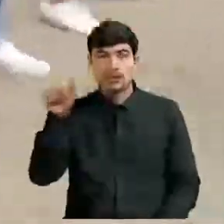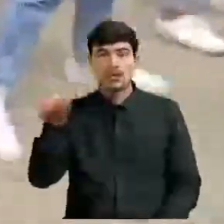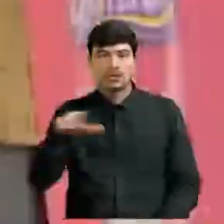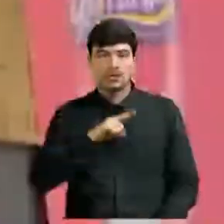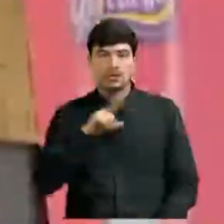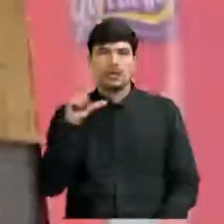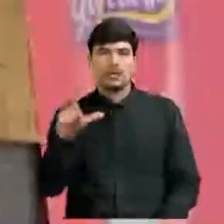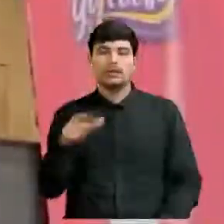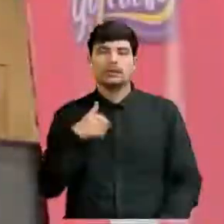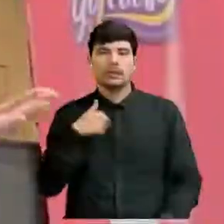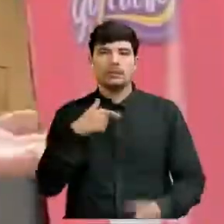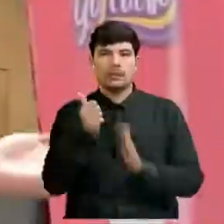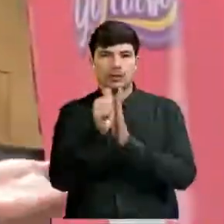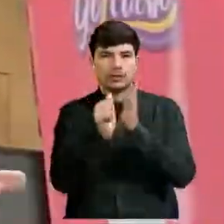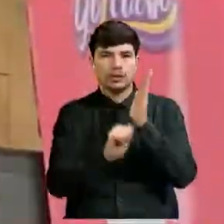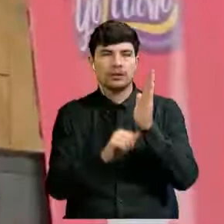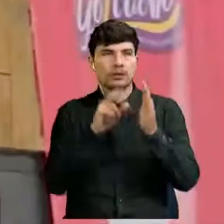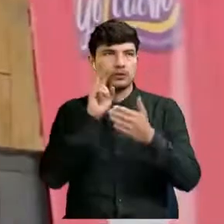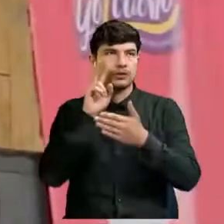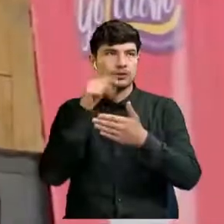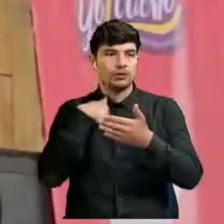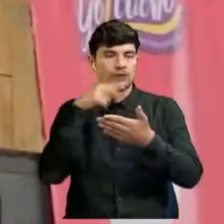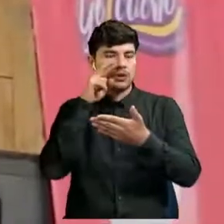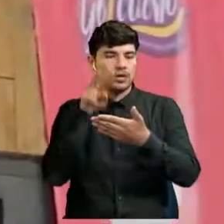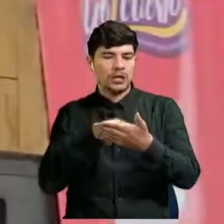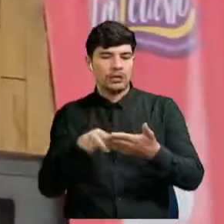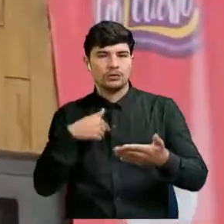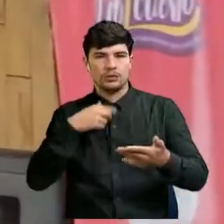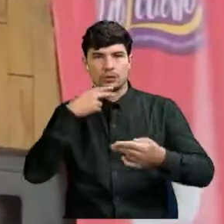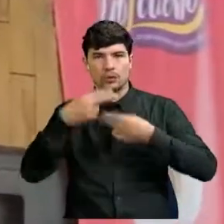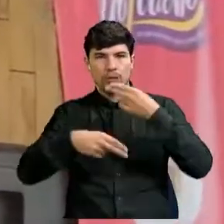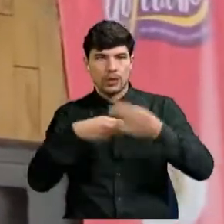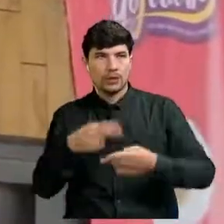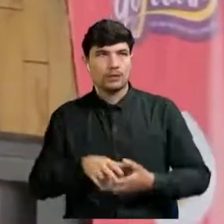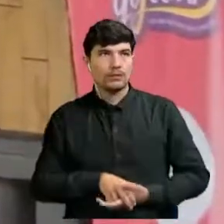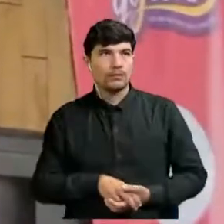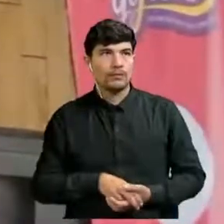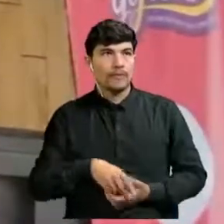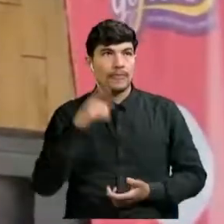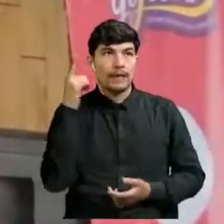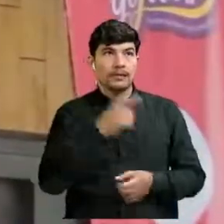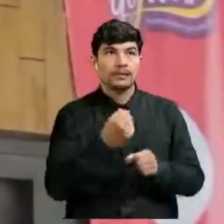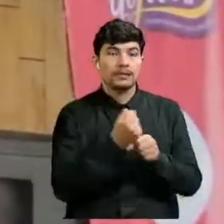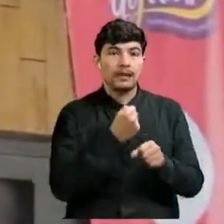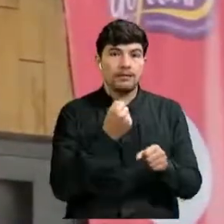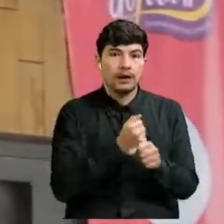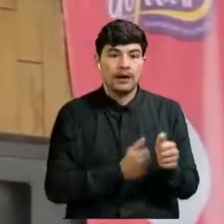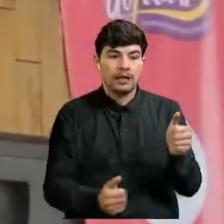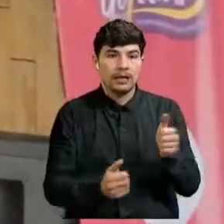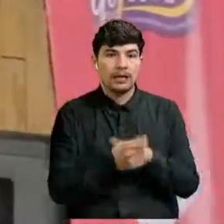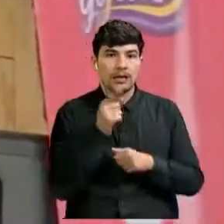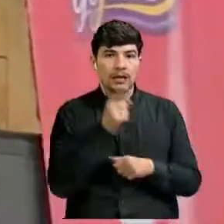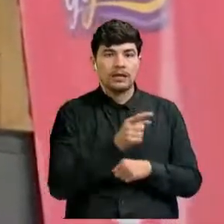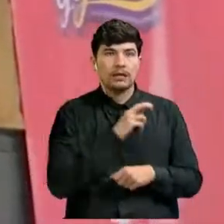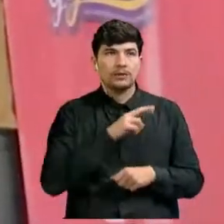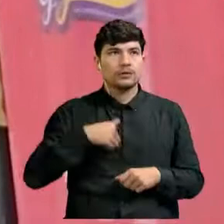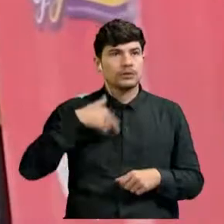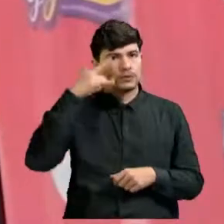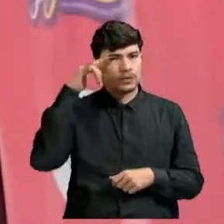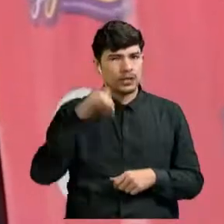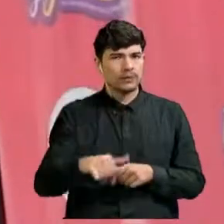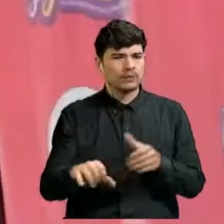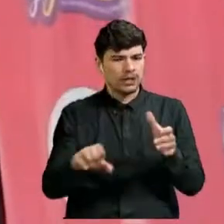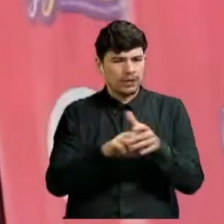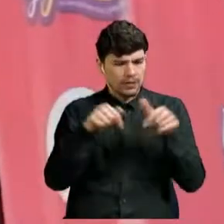bueno este trabajo que se está adelantando desde aquí. Creemos en este gran equipo de trabajo que